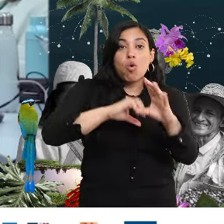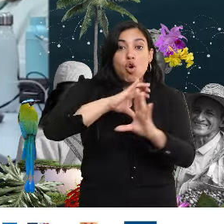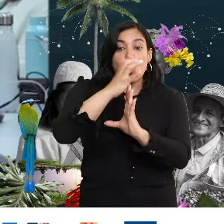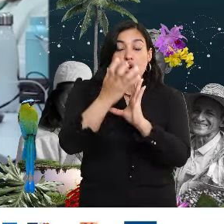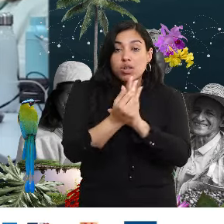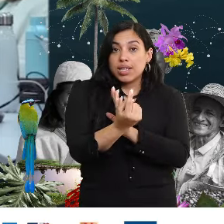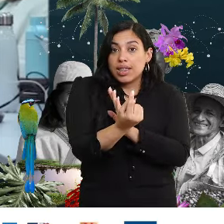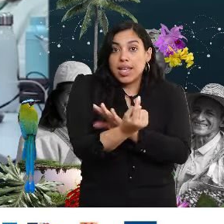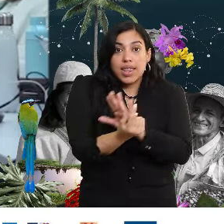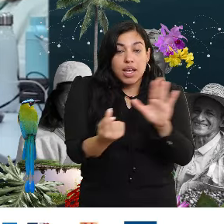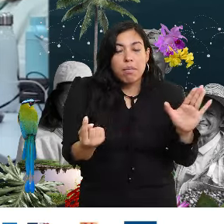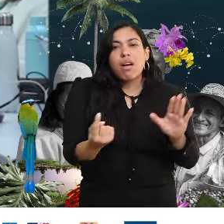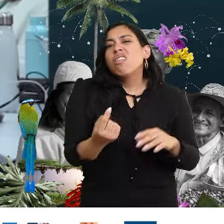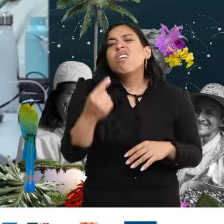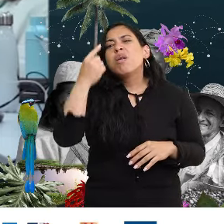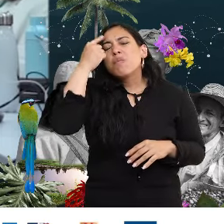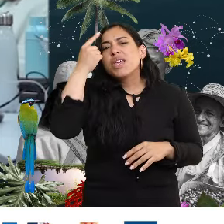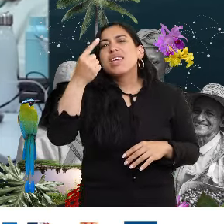materia